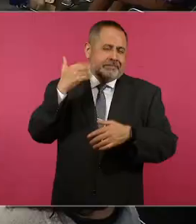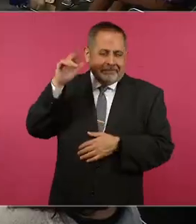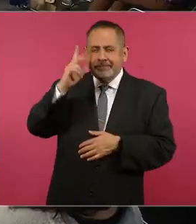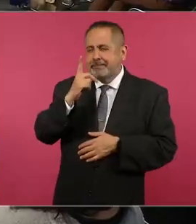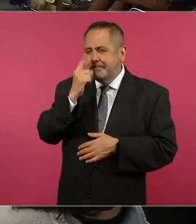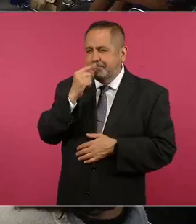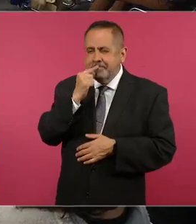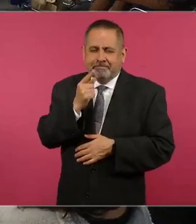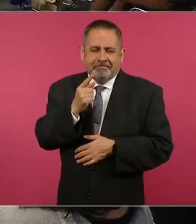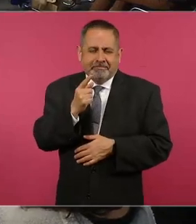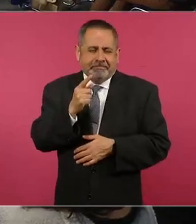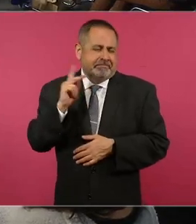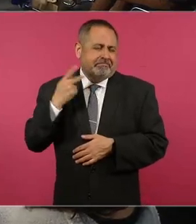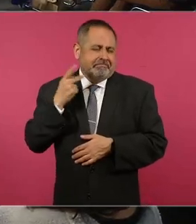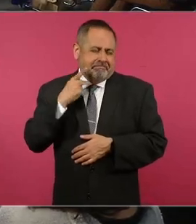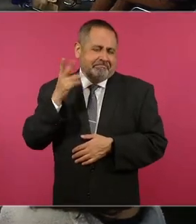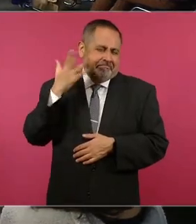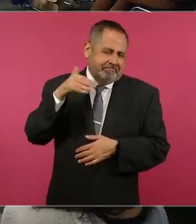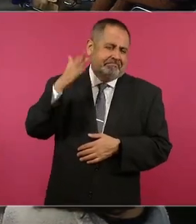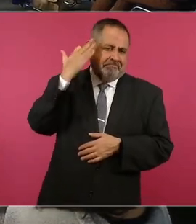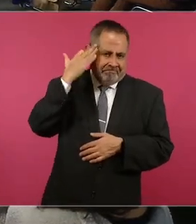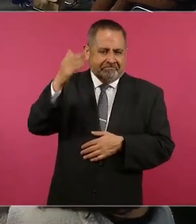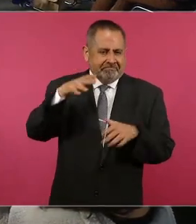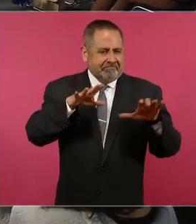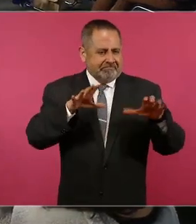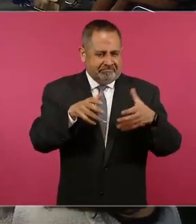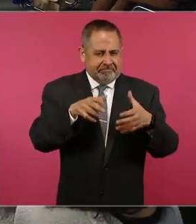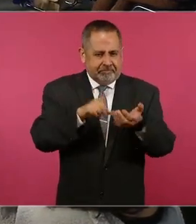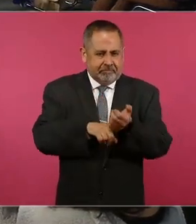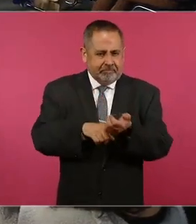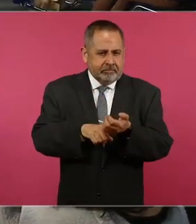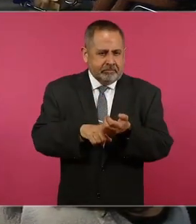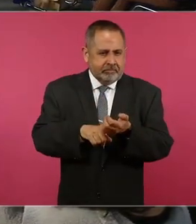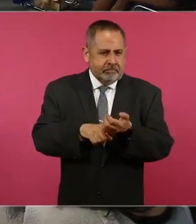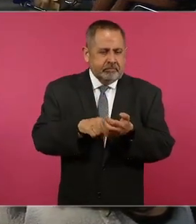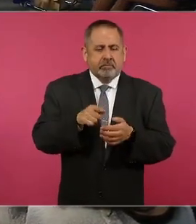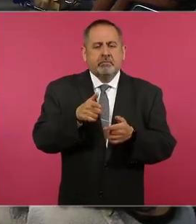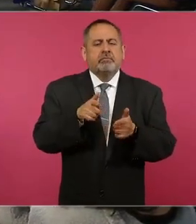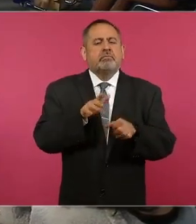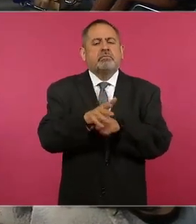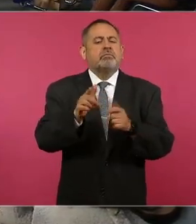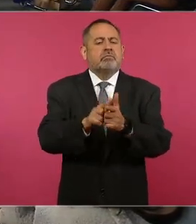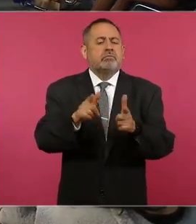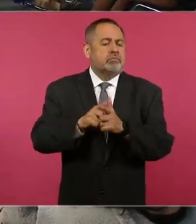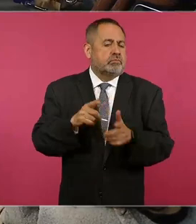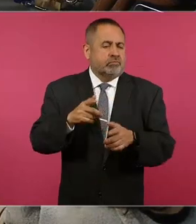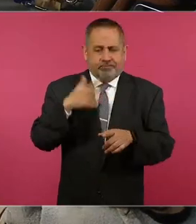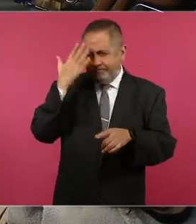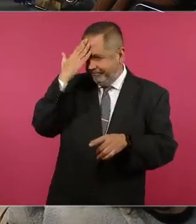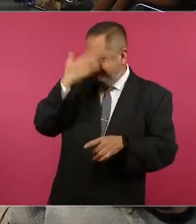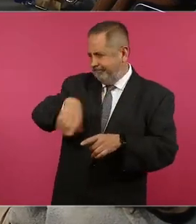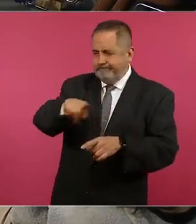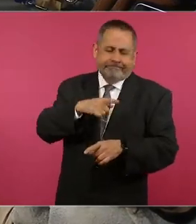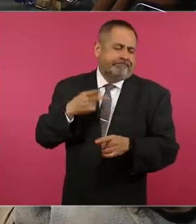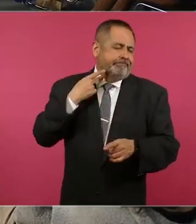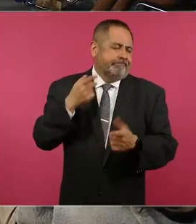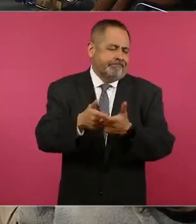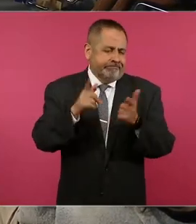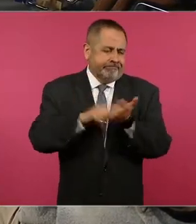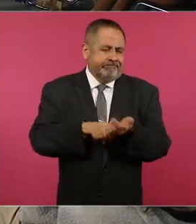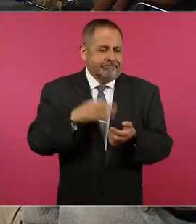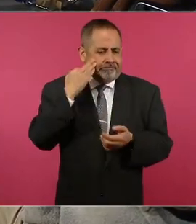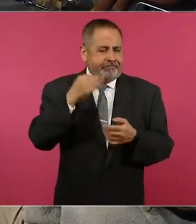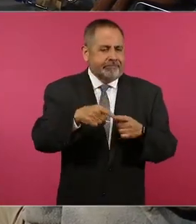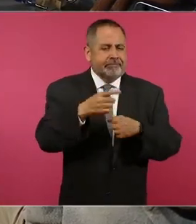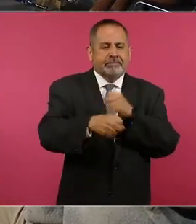política de aquellos años no voy a mencionar el partido que gobernaba pero todo mundo sabe quién gobernaba entre